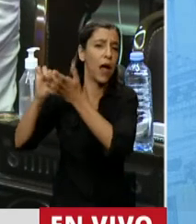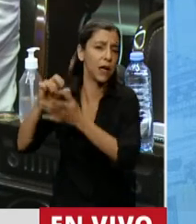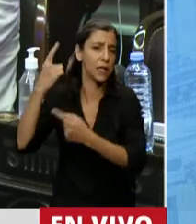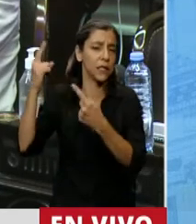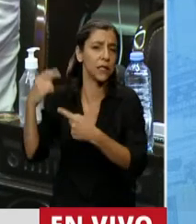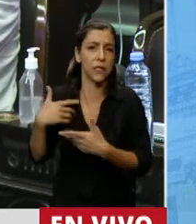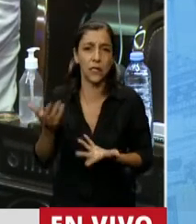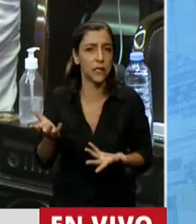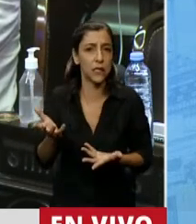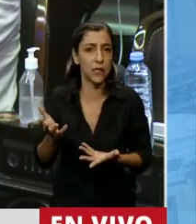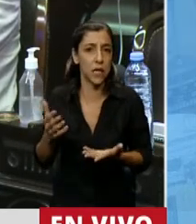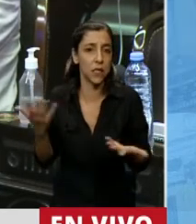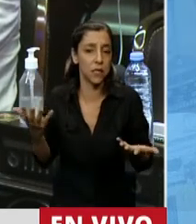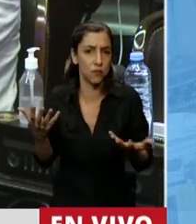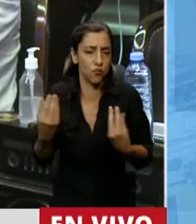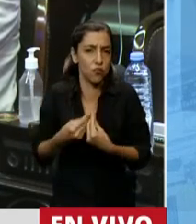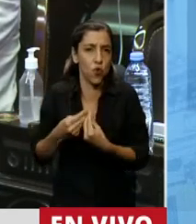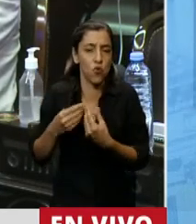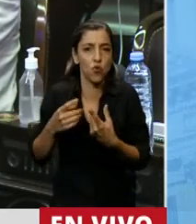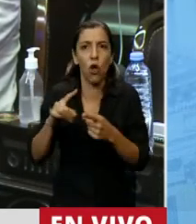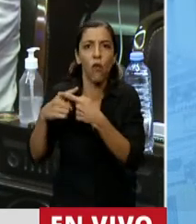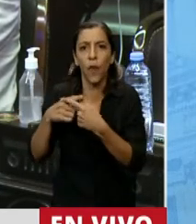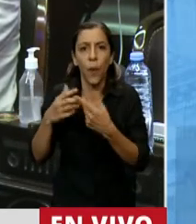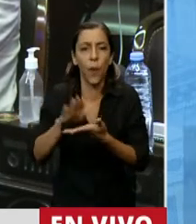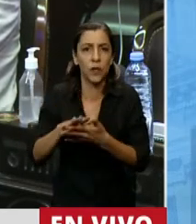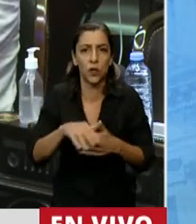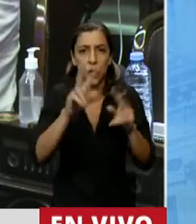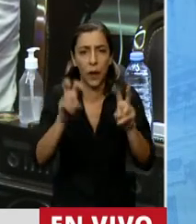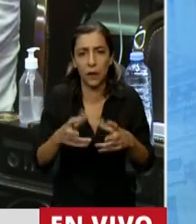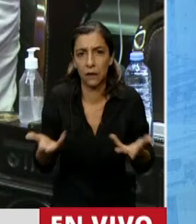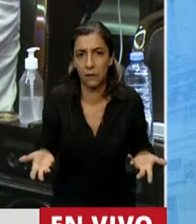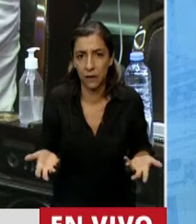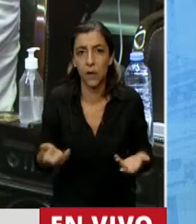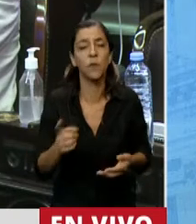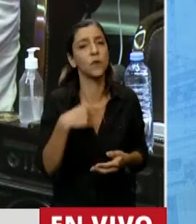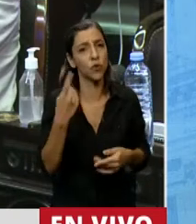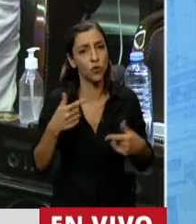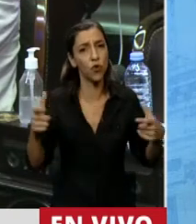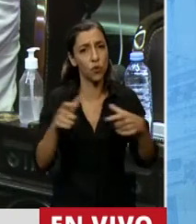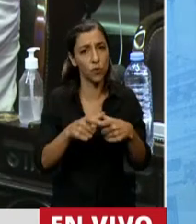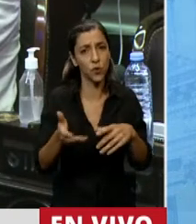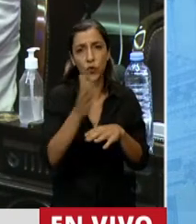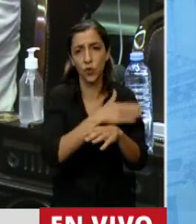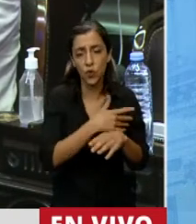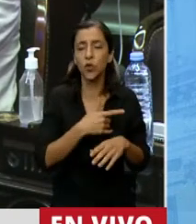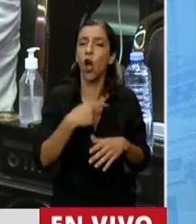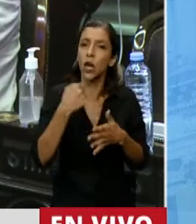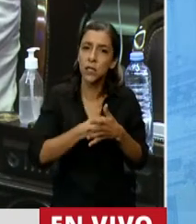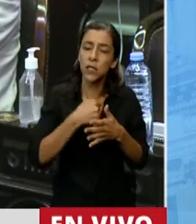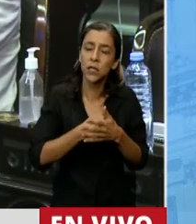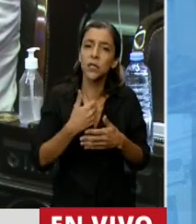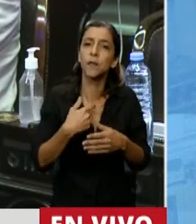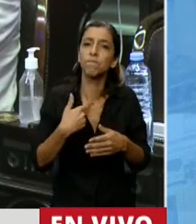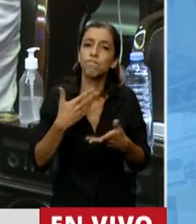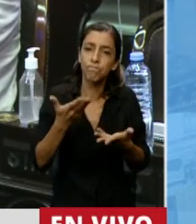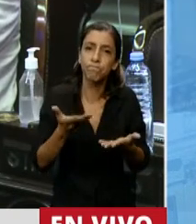constante, sobre todo en el mundo del trabajo. Y muchos hemos insistido en las reuniones de comisión que para